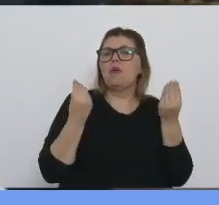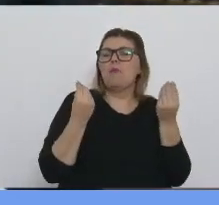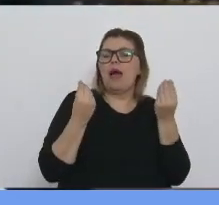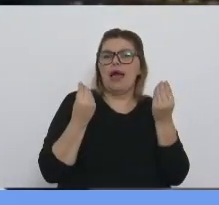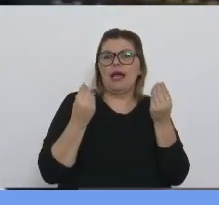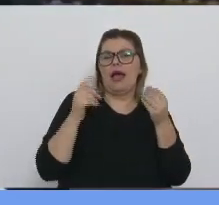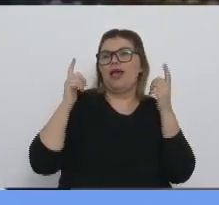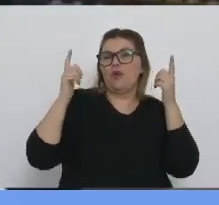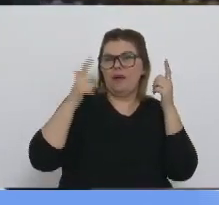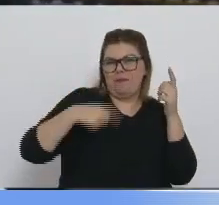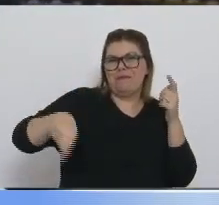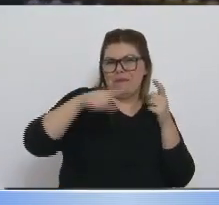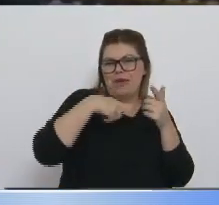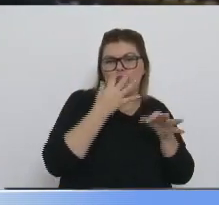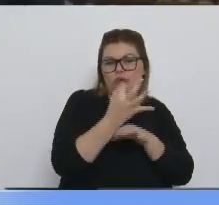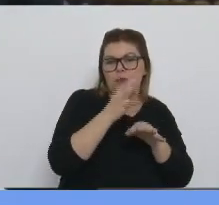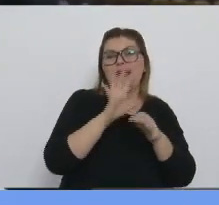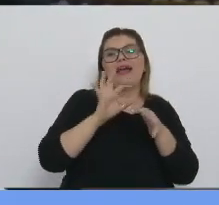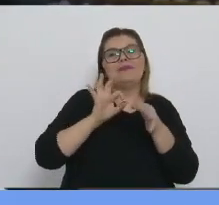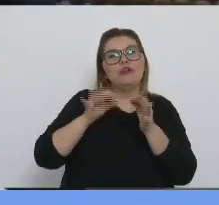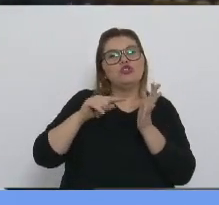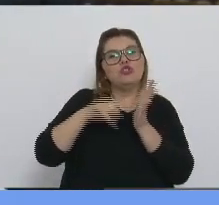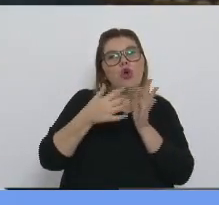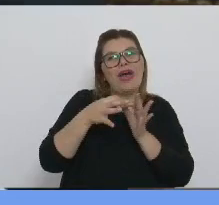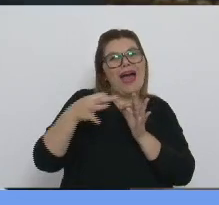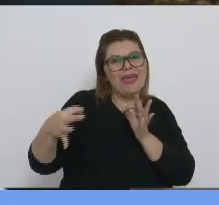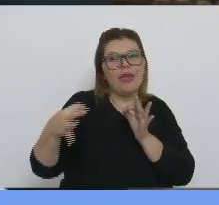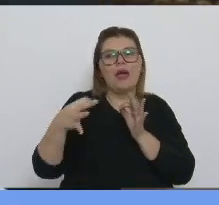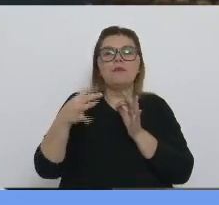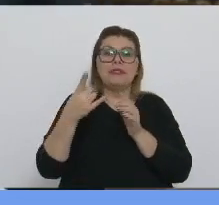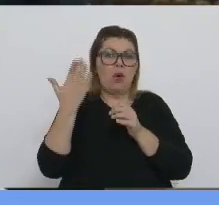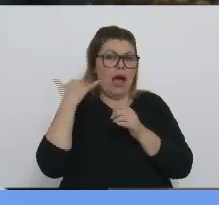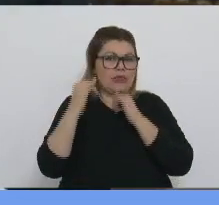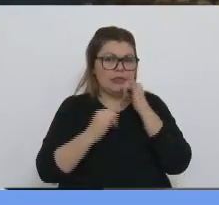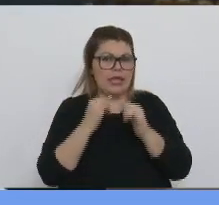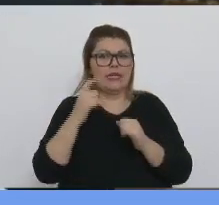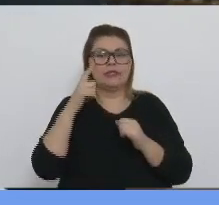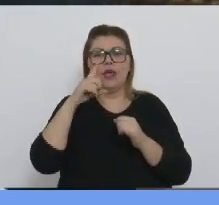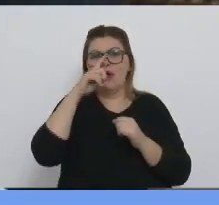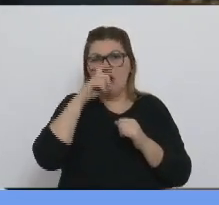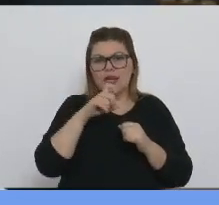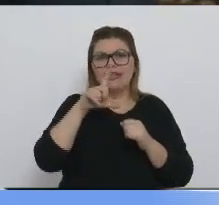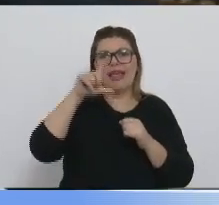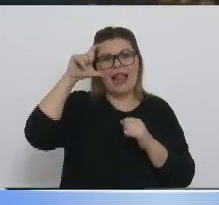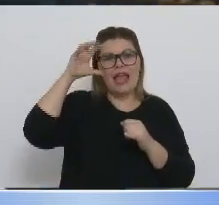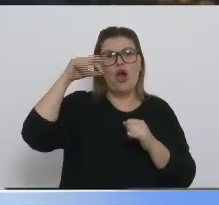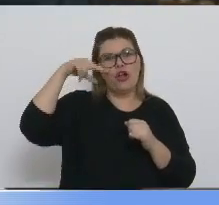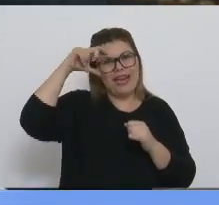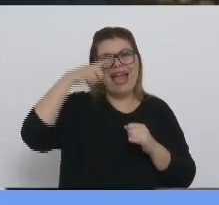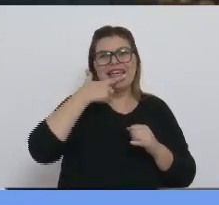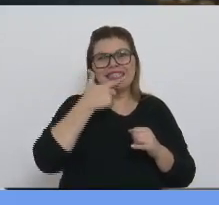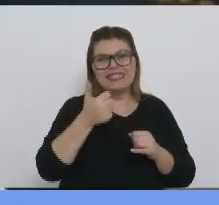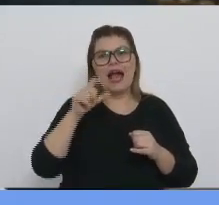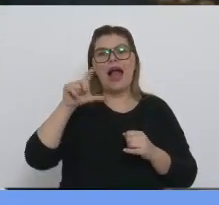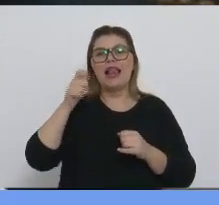cercanos misma resistencia corriente los pueblos que recién decía leonesa leonesa las palmas colonia